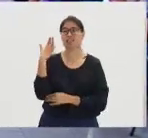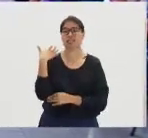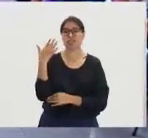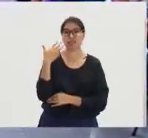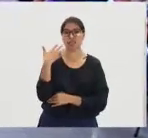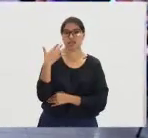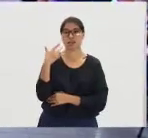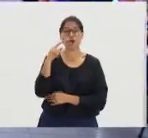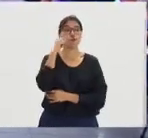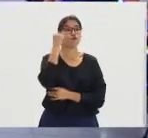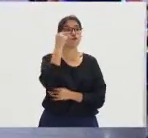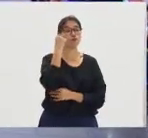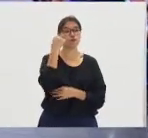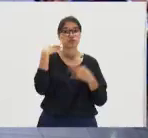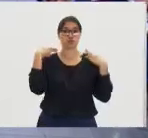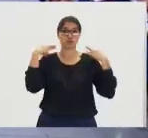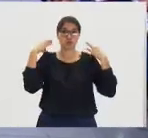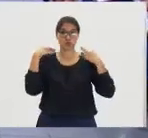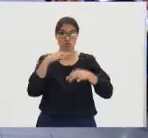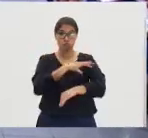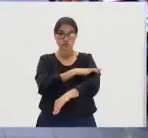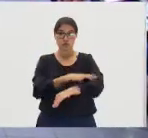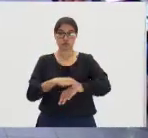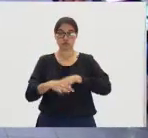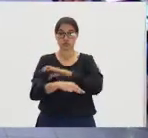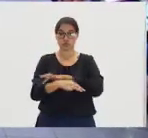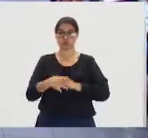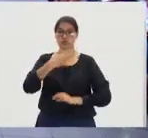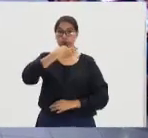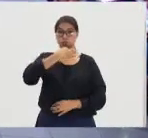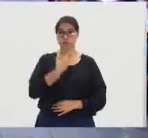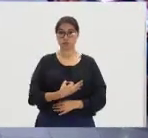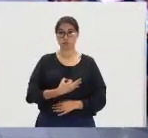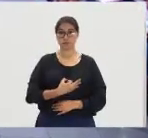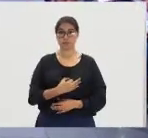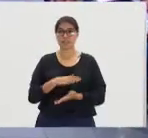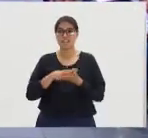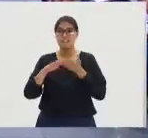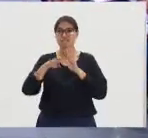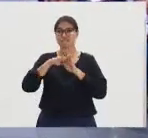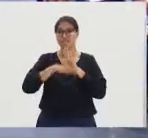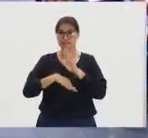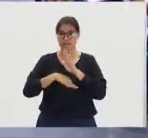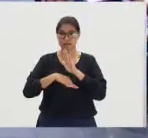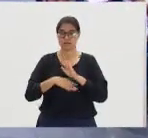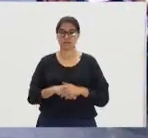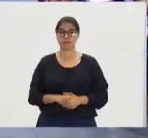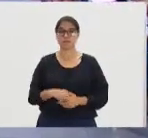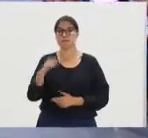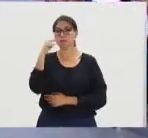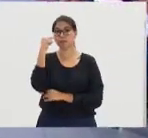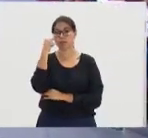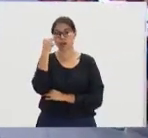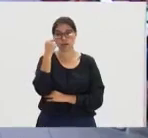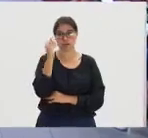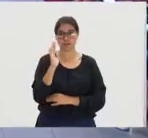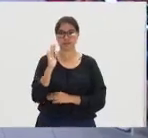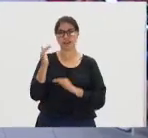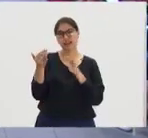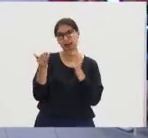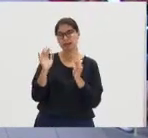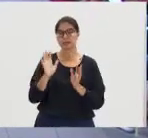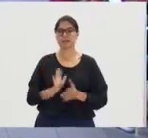una camisa. Y fuimos a buscar una camisa negra a un almacén que es de lo más barato. Es como decir, no quiero ser peyorativo, es barato.